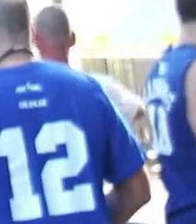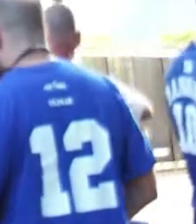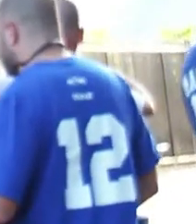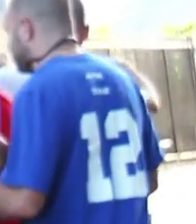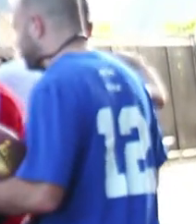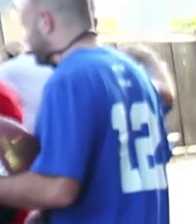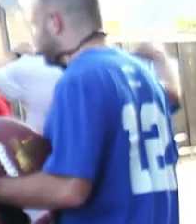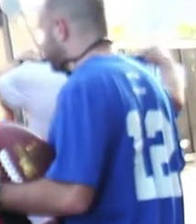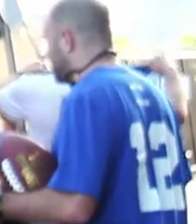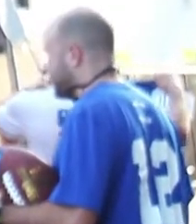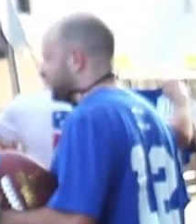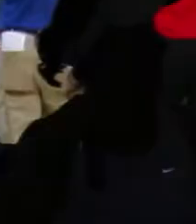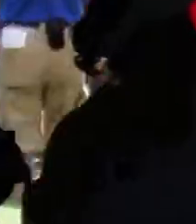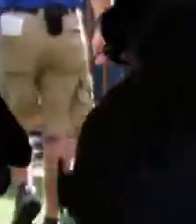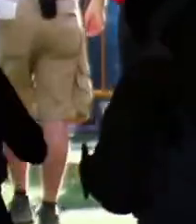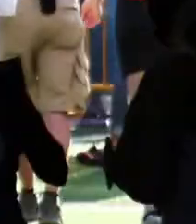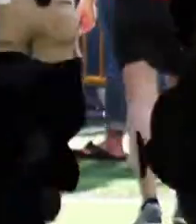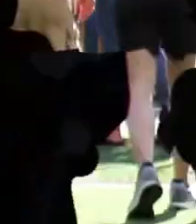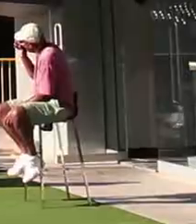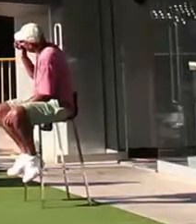A los chanchochingos, dijo mi abuela.